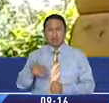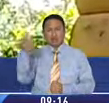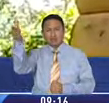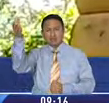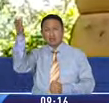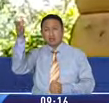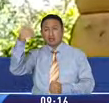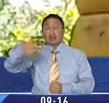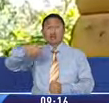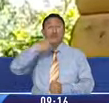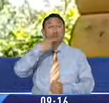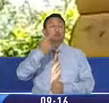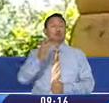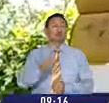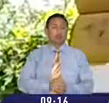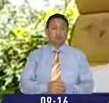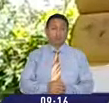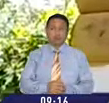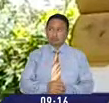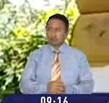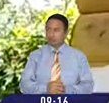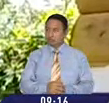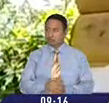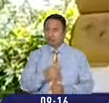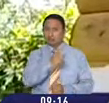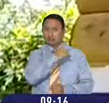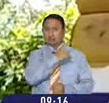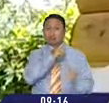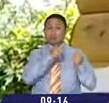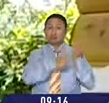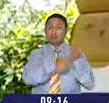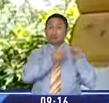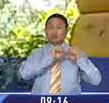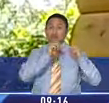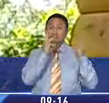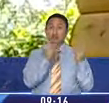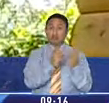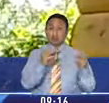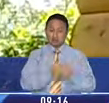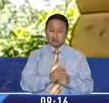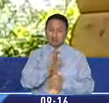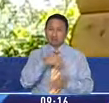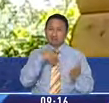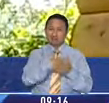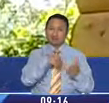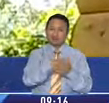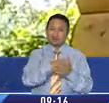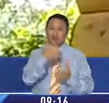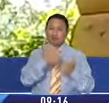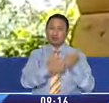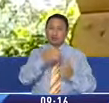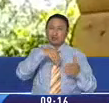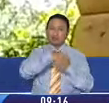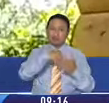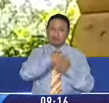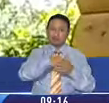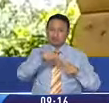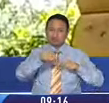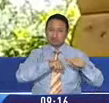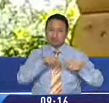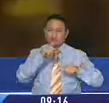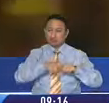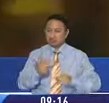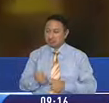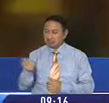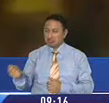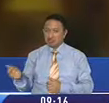en medios de comunicación, resulta que la entidad competente, que es del MIES, tiene una serie de trabas reales, internas, administrativas para la entrega